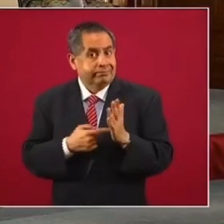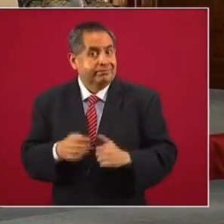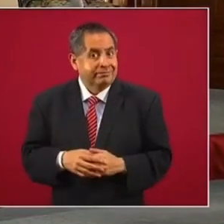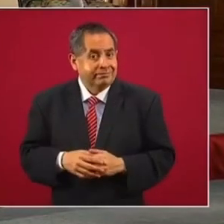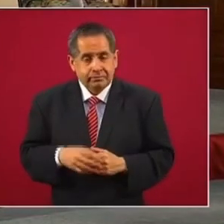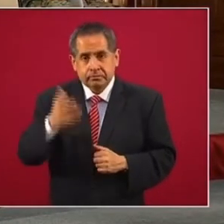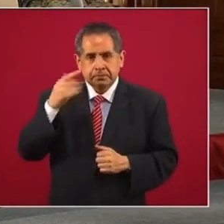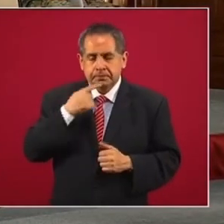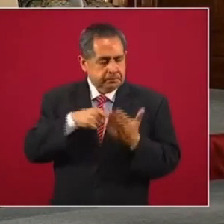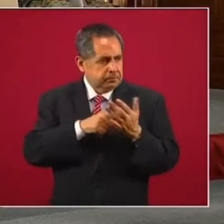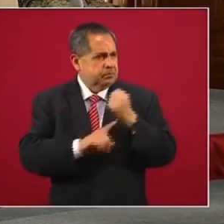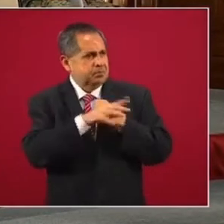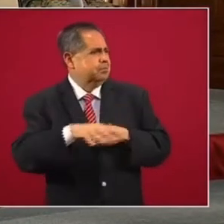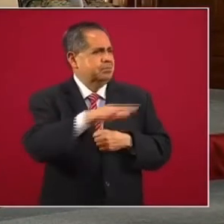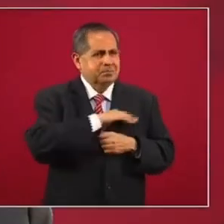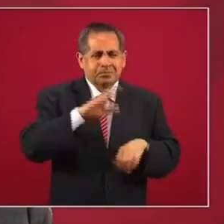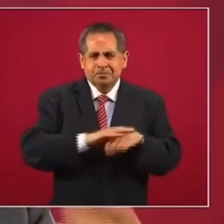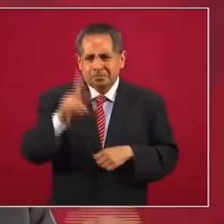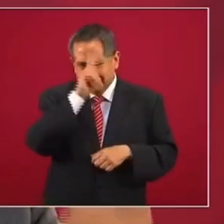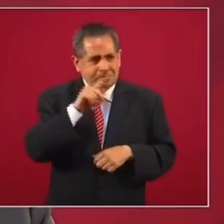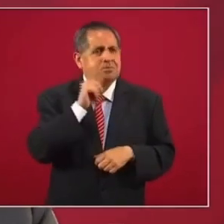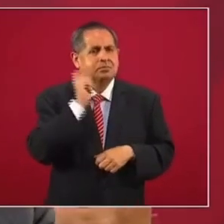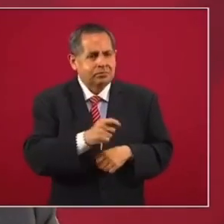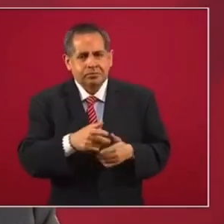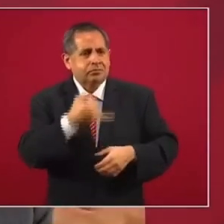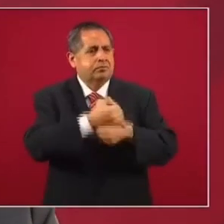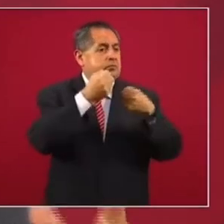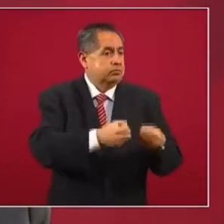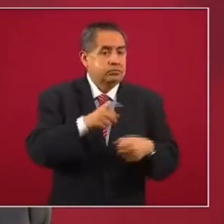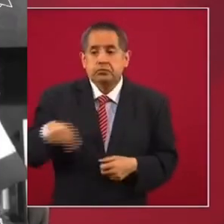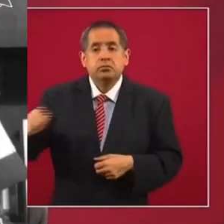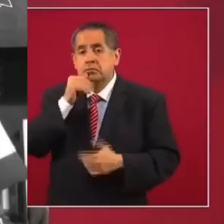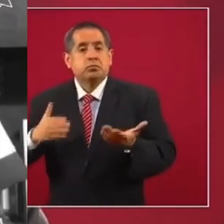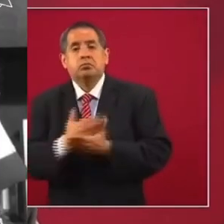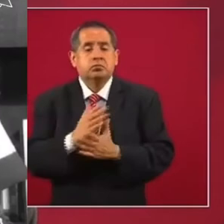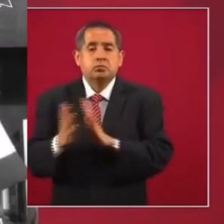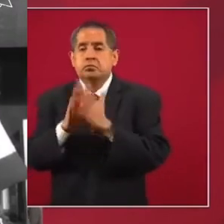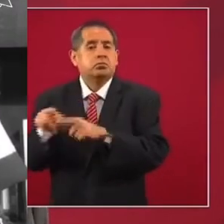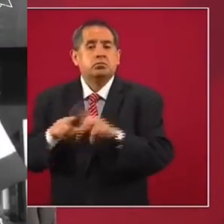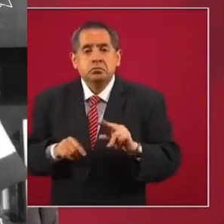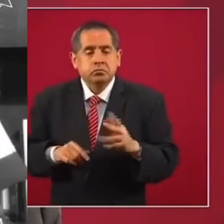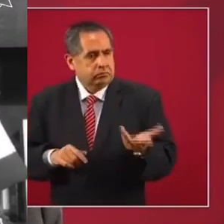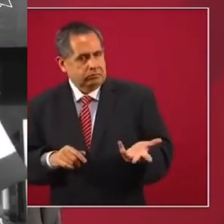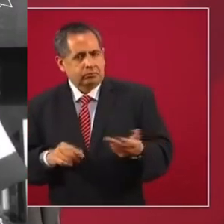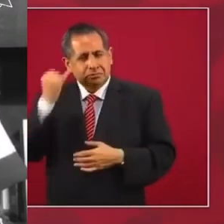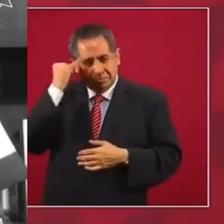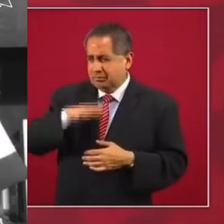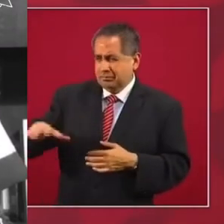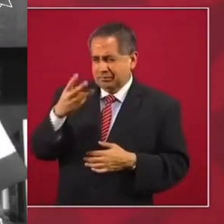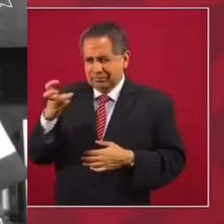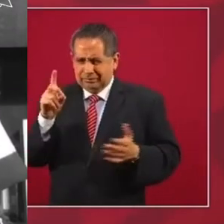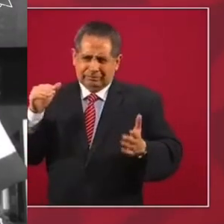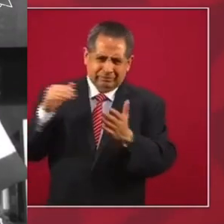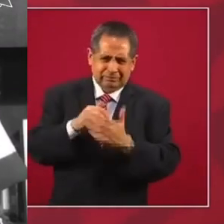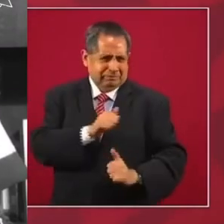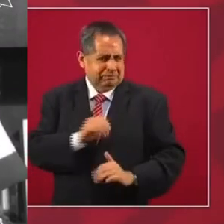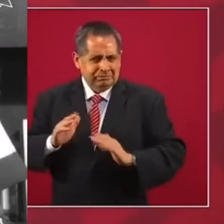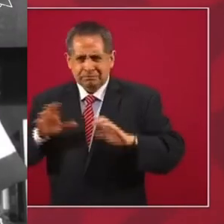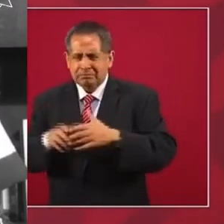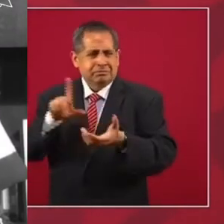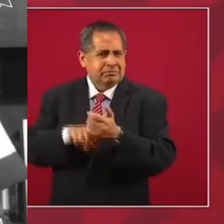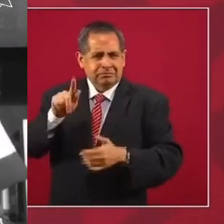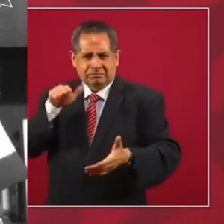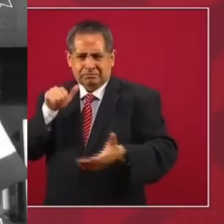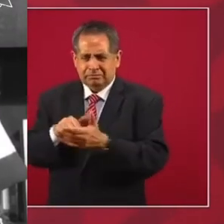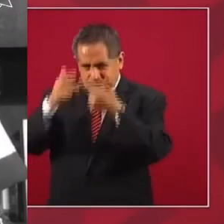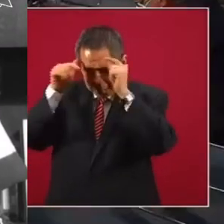uno de los problemas principales de México, el grave problema de la inseguridad y de la violencia. Y no es con el ejército cómo se pueden resolver los problemas de